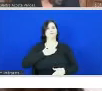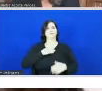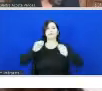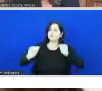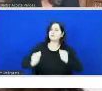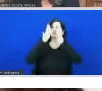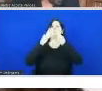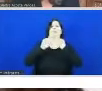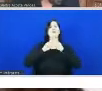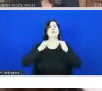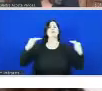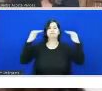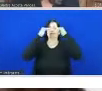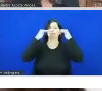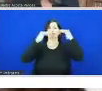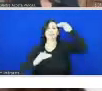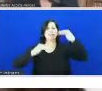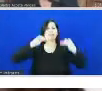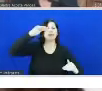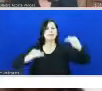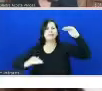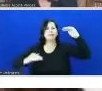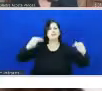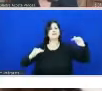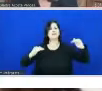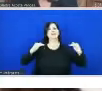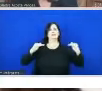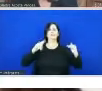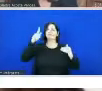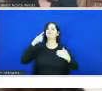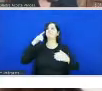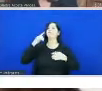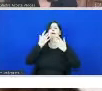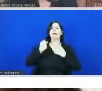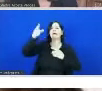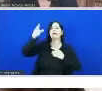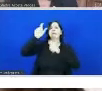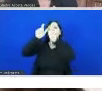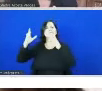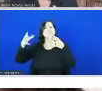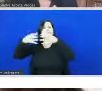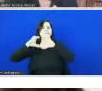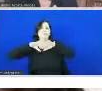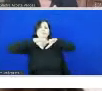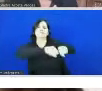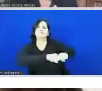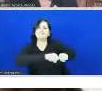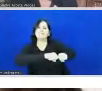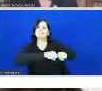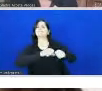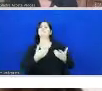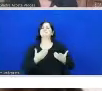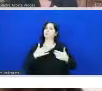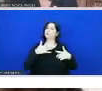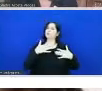colonización creciente tiene que ver con la ausencia de un fondo, de una mirada interseccional